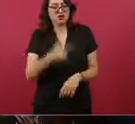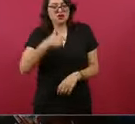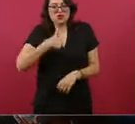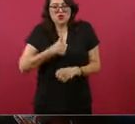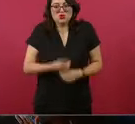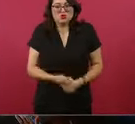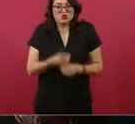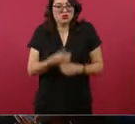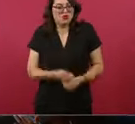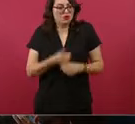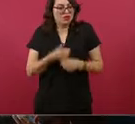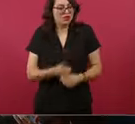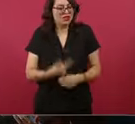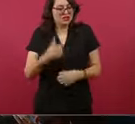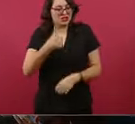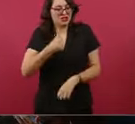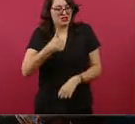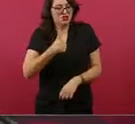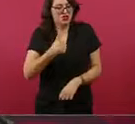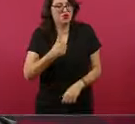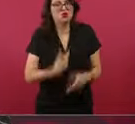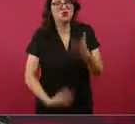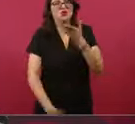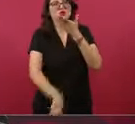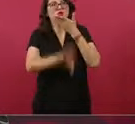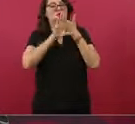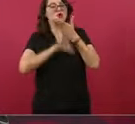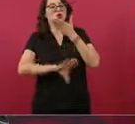quién era el presidente del INE?